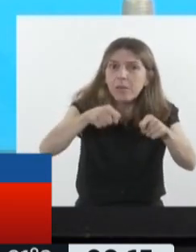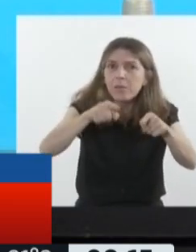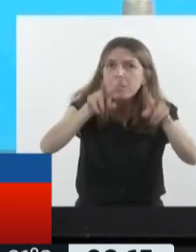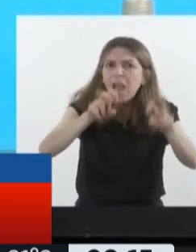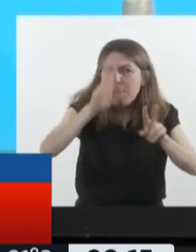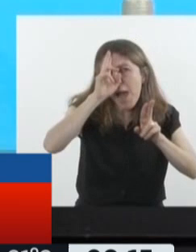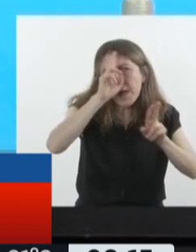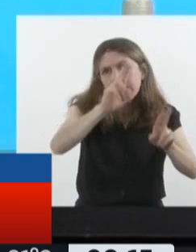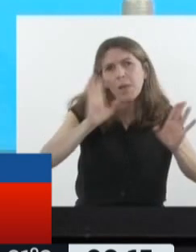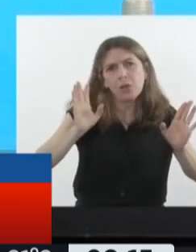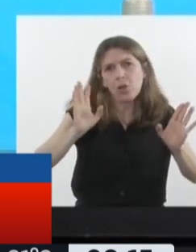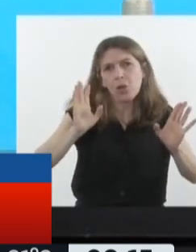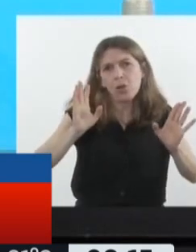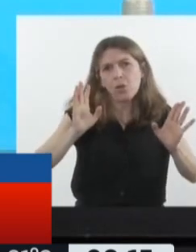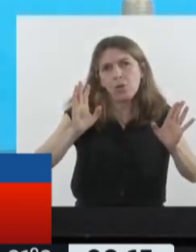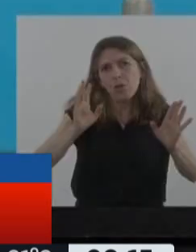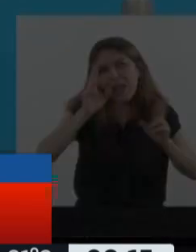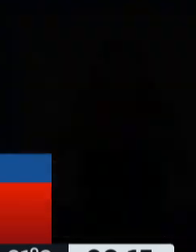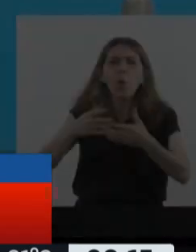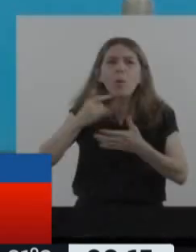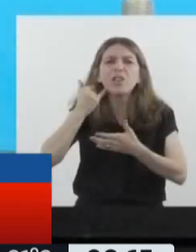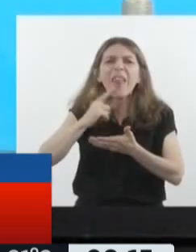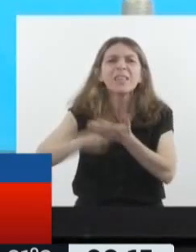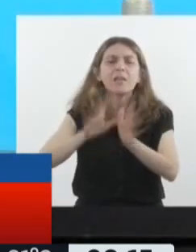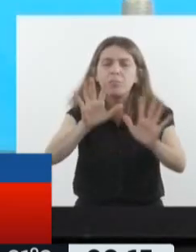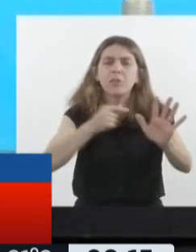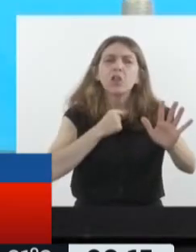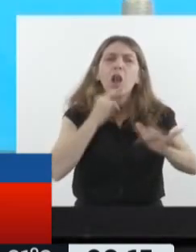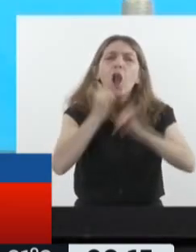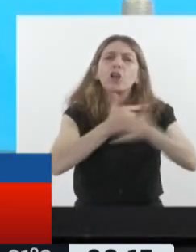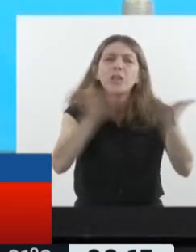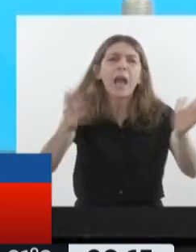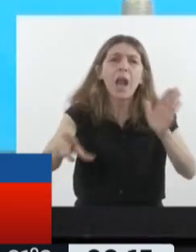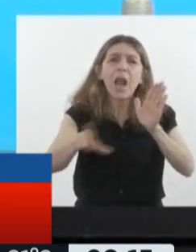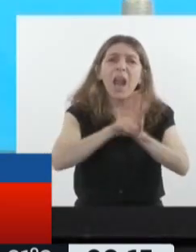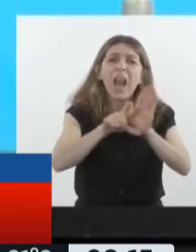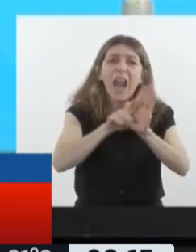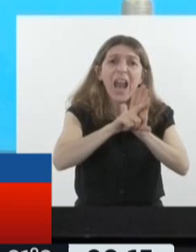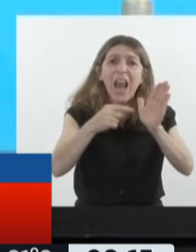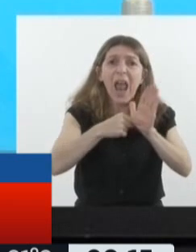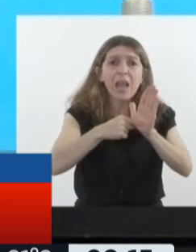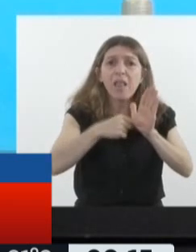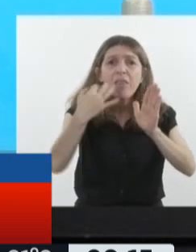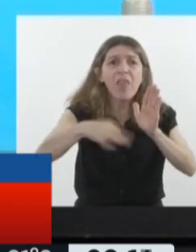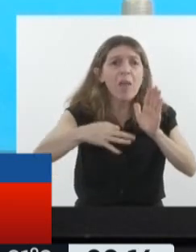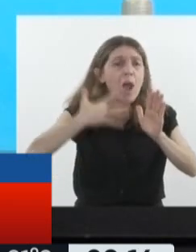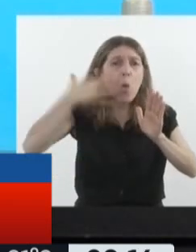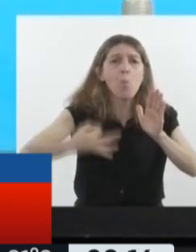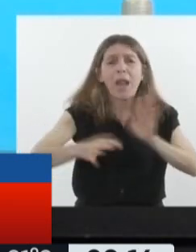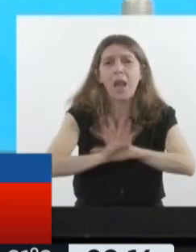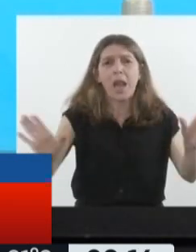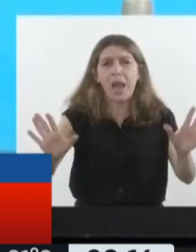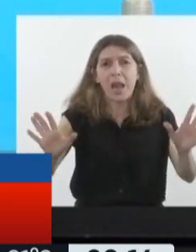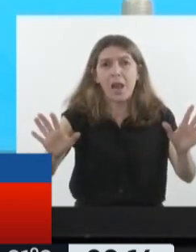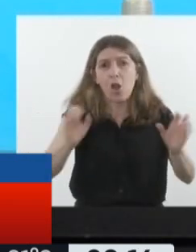de respeto hacia el otro. Yo quiero contarle a los argentinos que las leyes se hacen para ser cumplidas. ¿Okay?